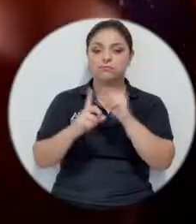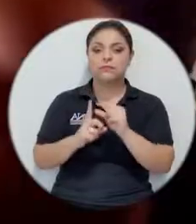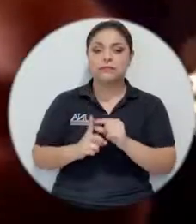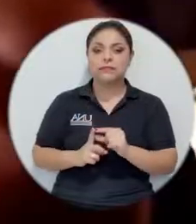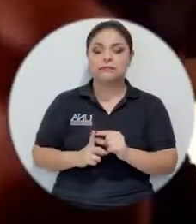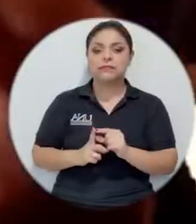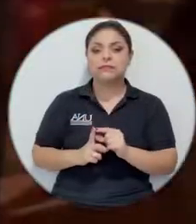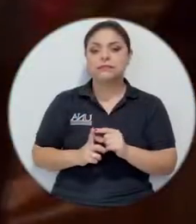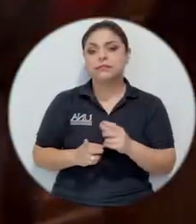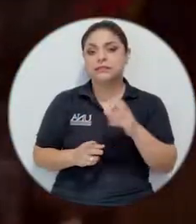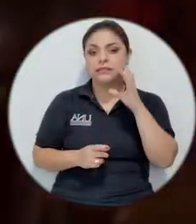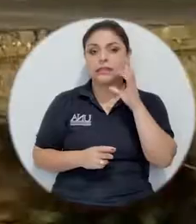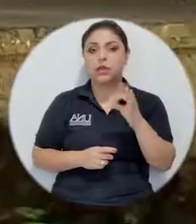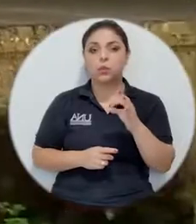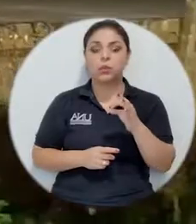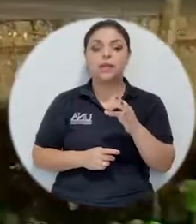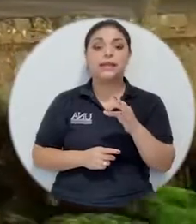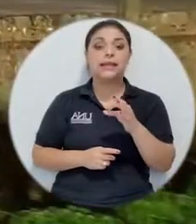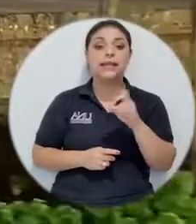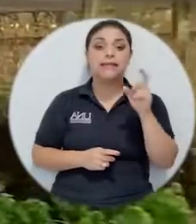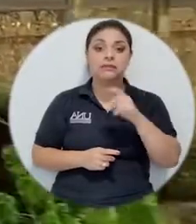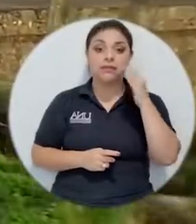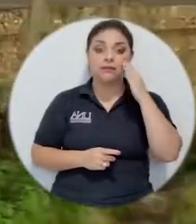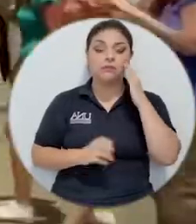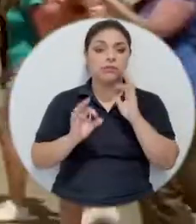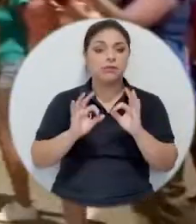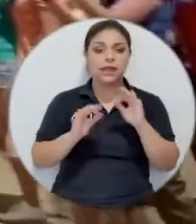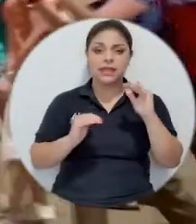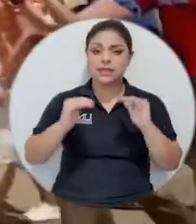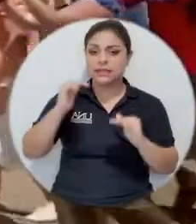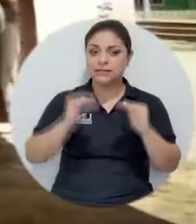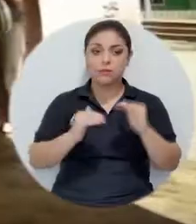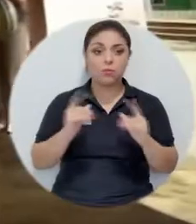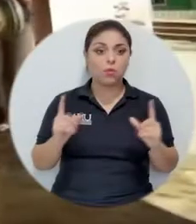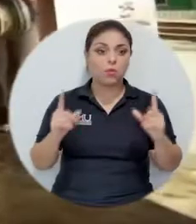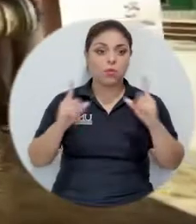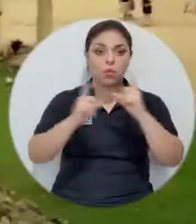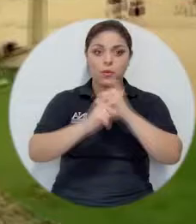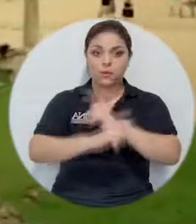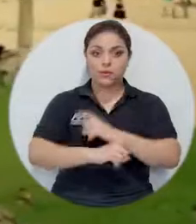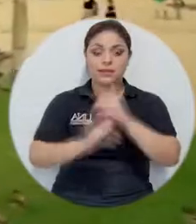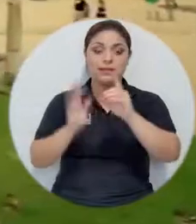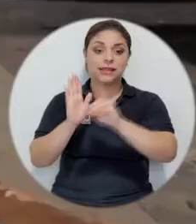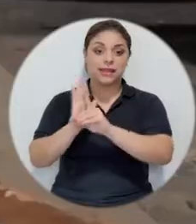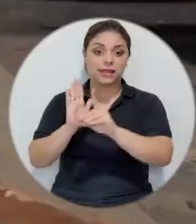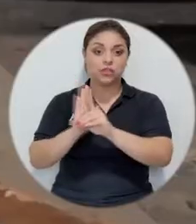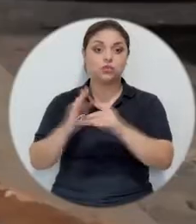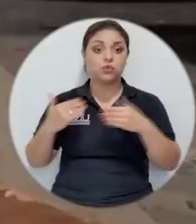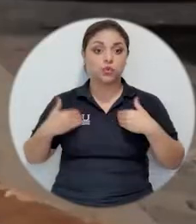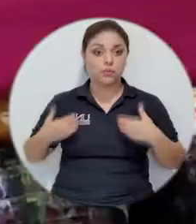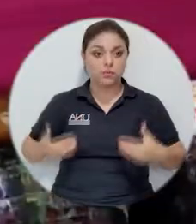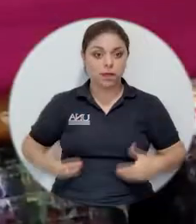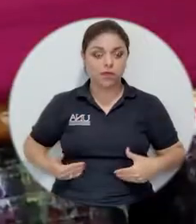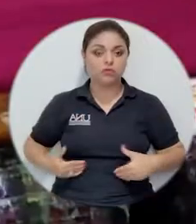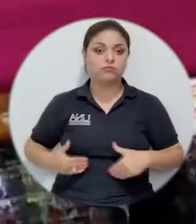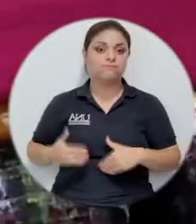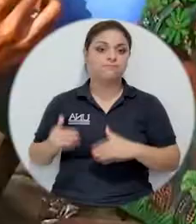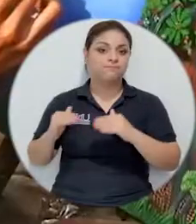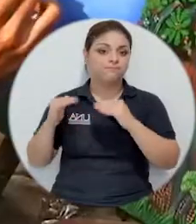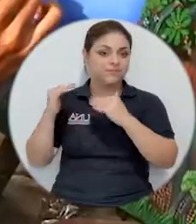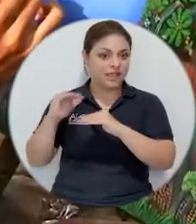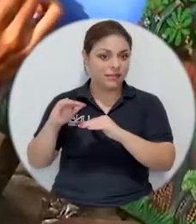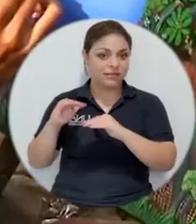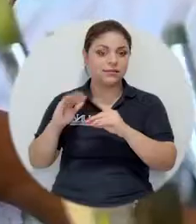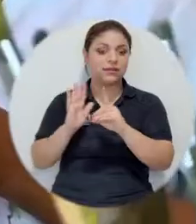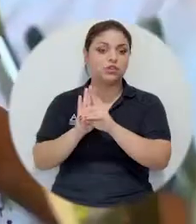que don Hans lo planteaba muy bien, es un equilibrio muy complejo entre derechos humanos, estándares de derechos